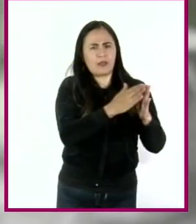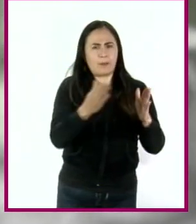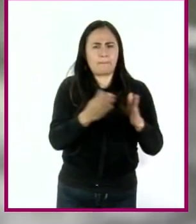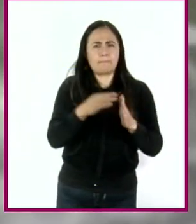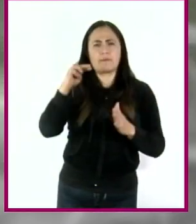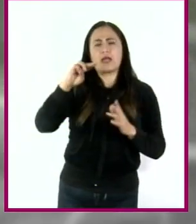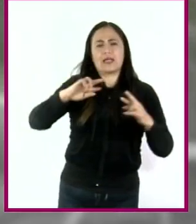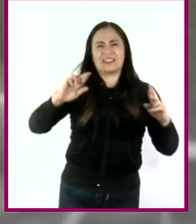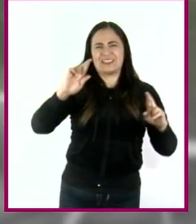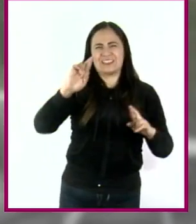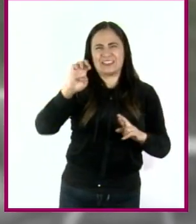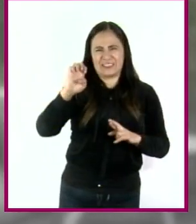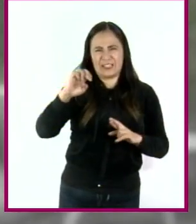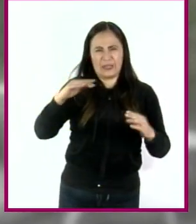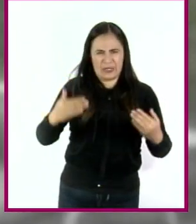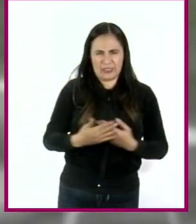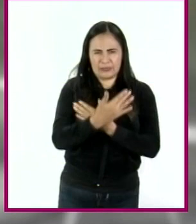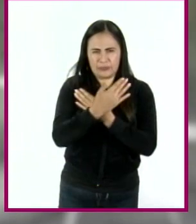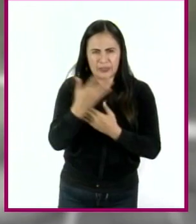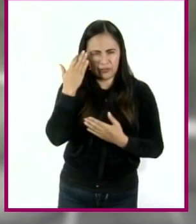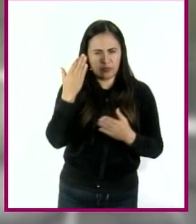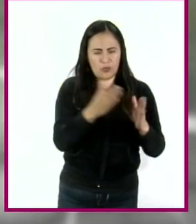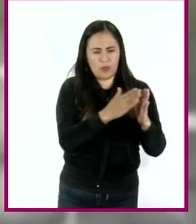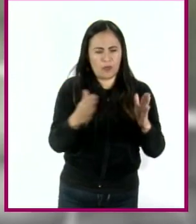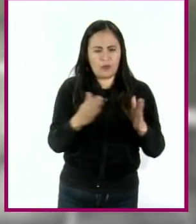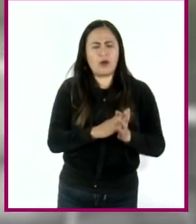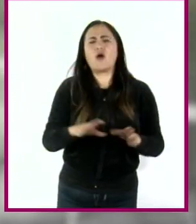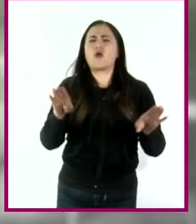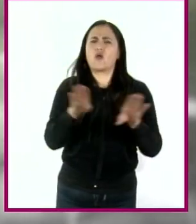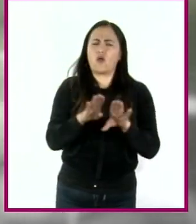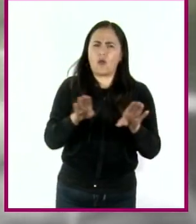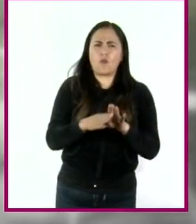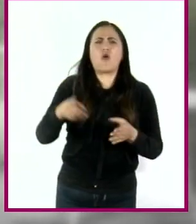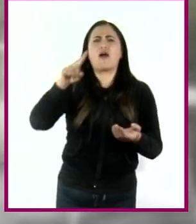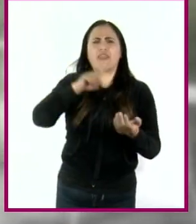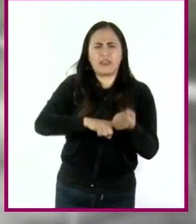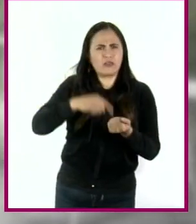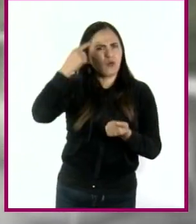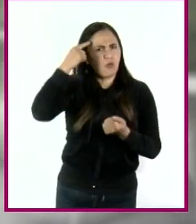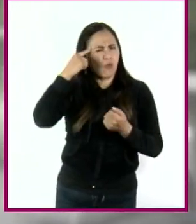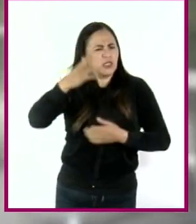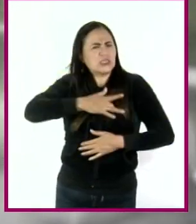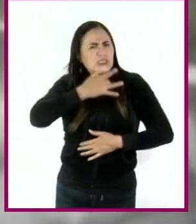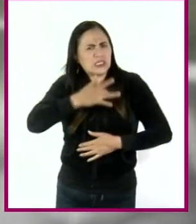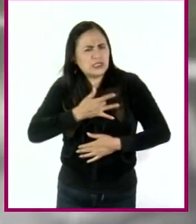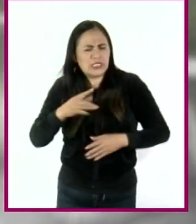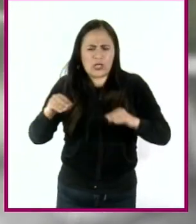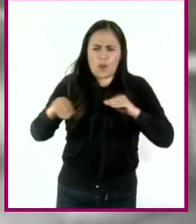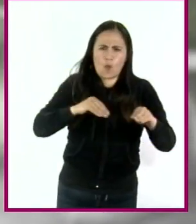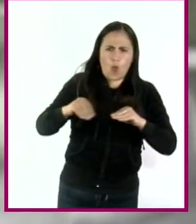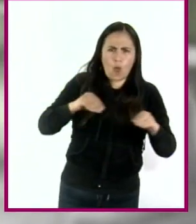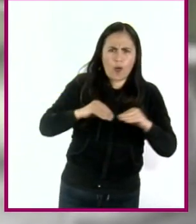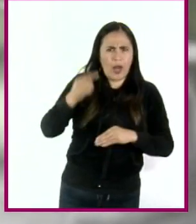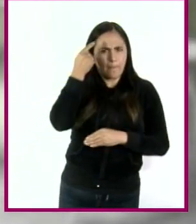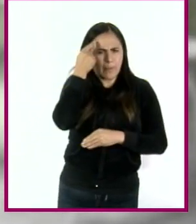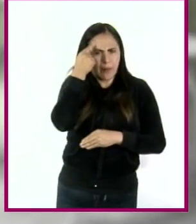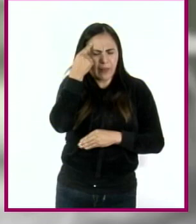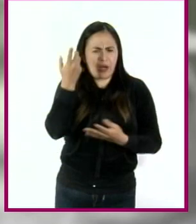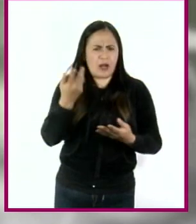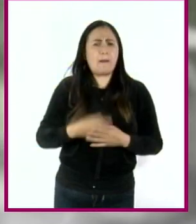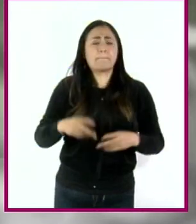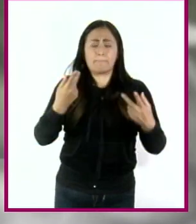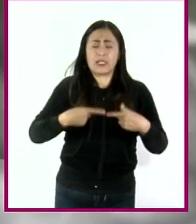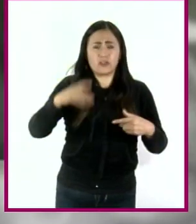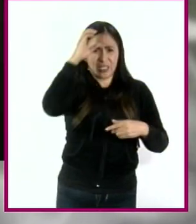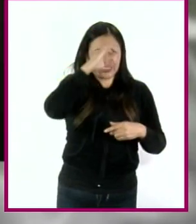en el Renacimiento, se buscaba comprender el origen de las funciones sensoriales, motoras y mentales, pues algunos científicos